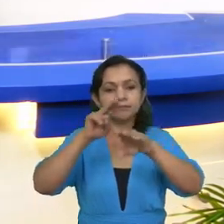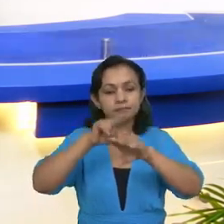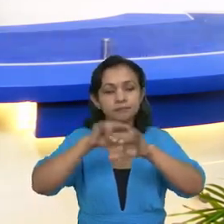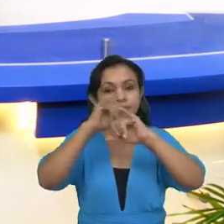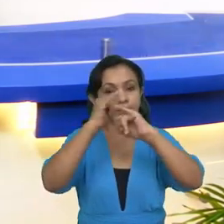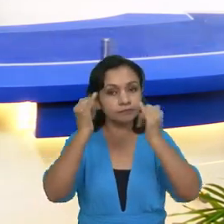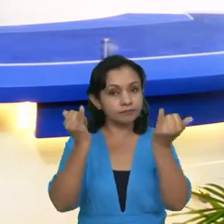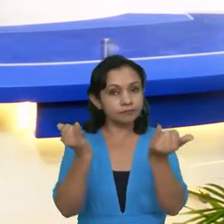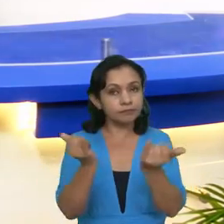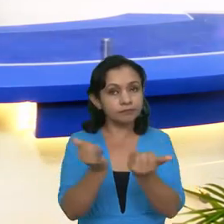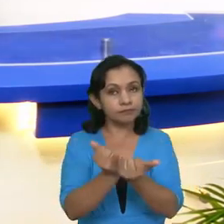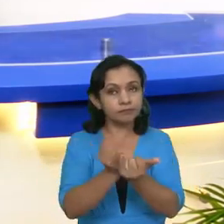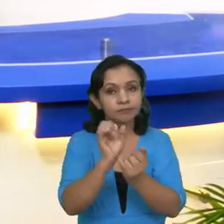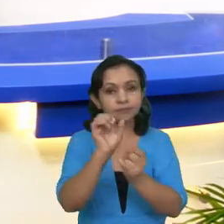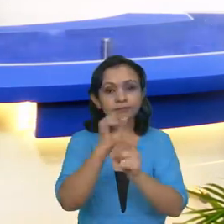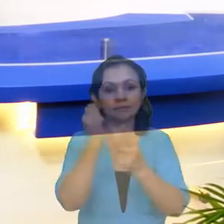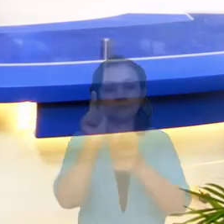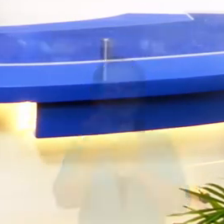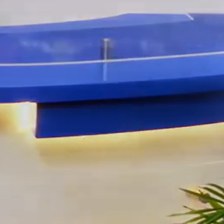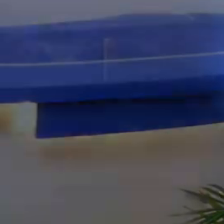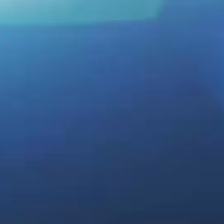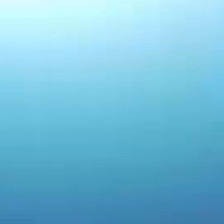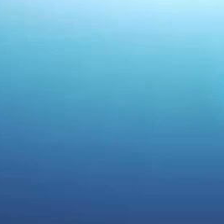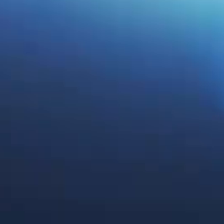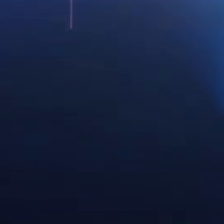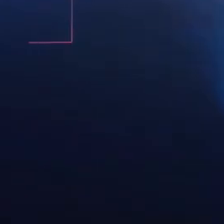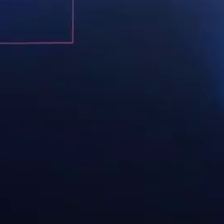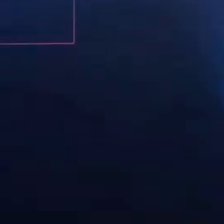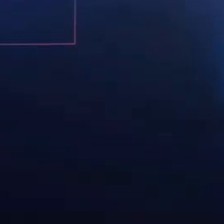internacional en noticias asamblea tv